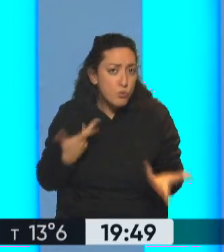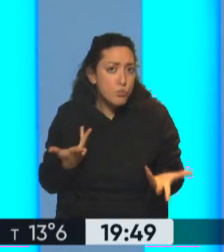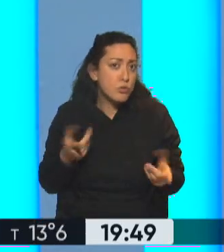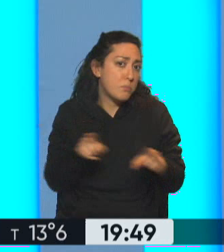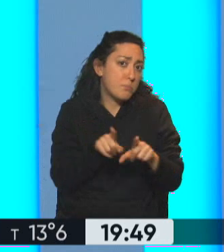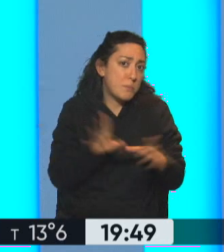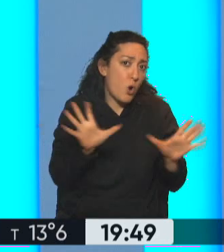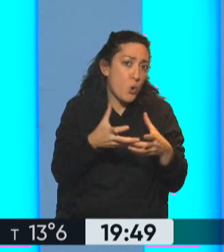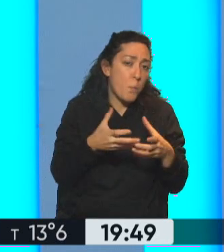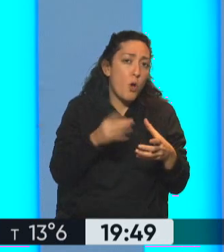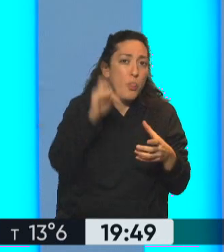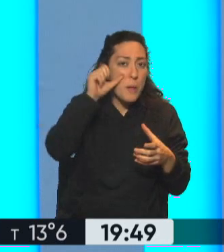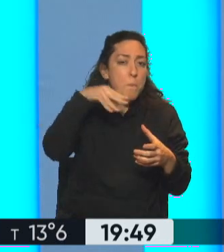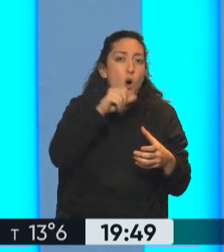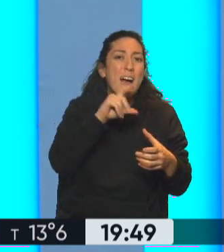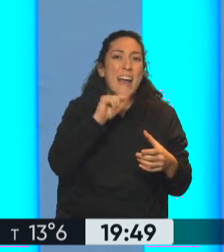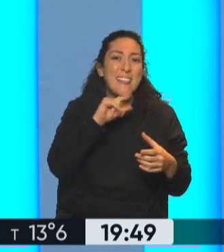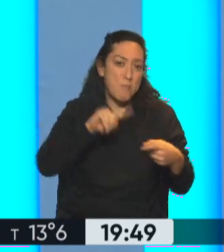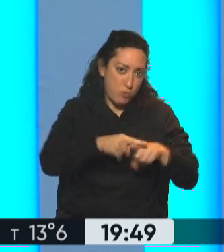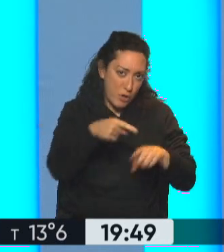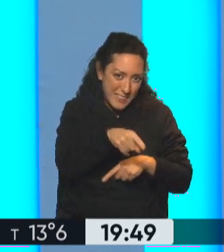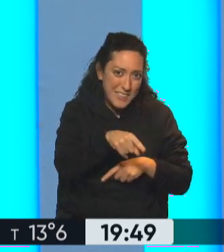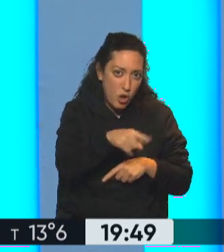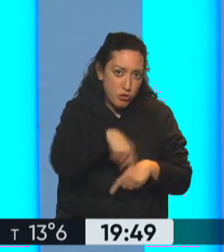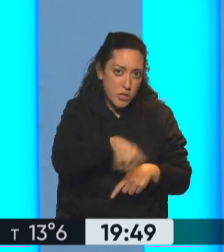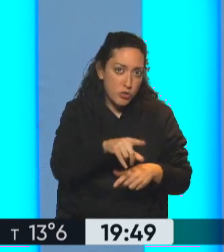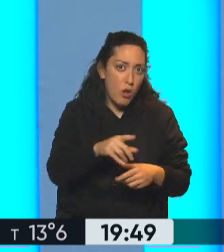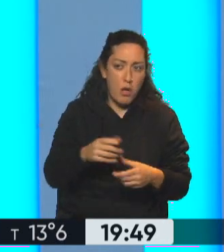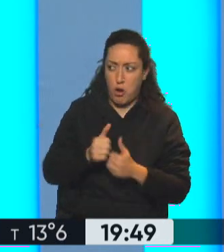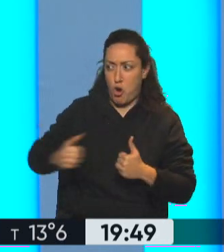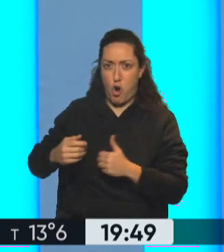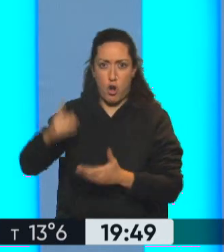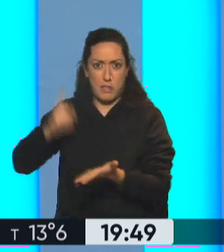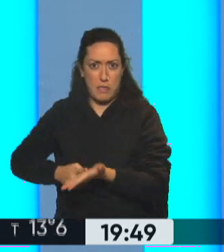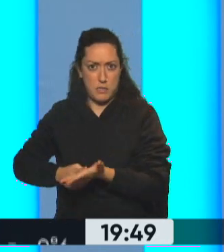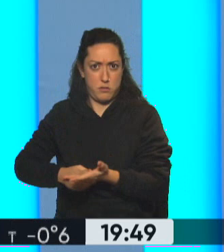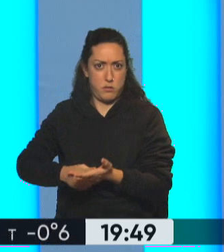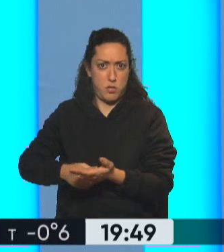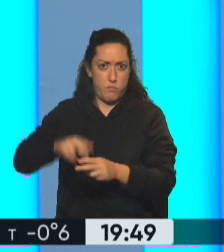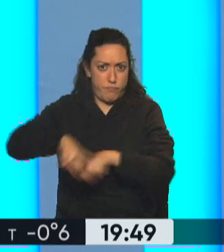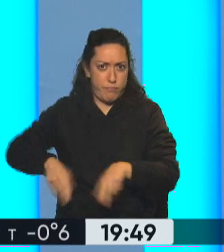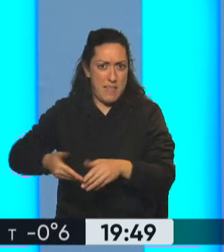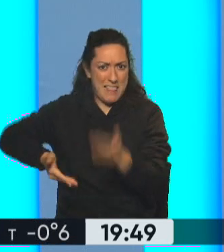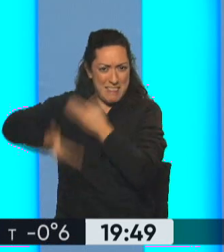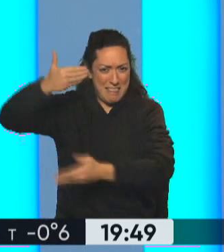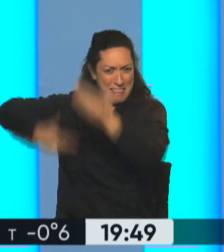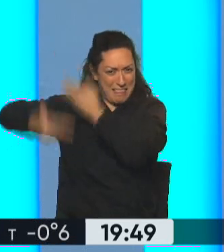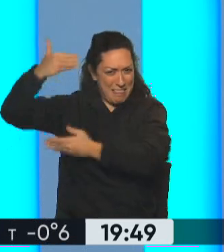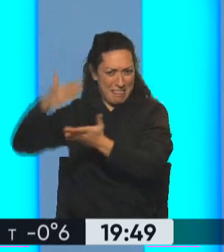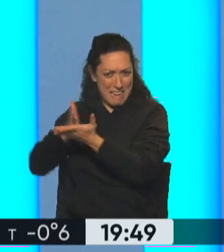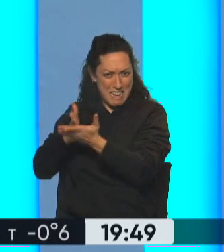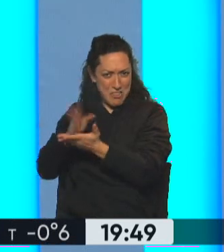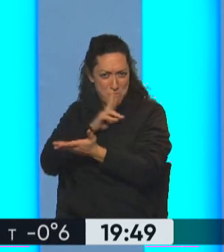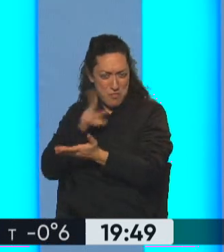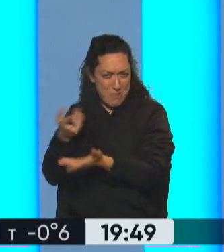del Partido Demócrata, fue justamente condenar esta decisión de la Corte que retrocede a décadas, ¿no?, en Estados Unidos, como lo decíamos,